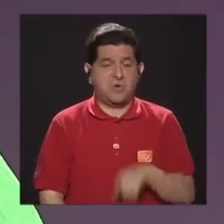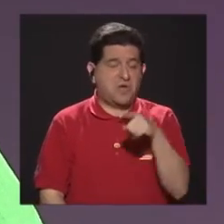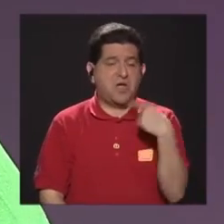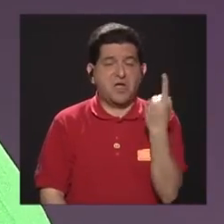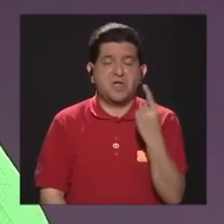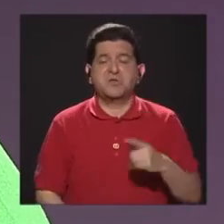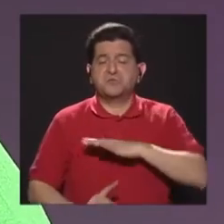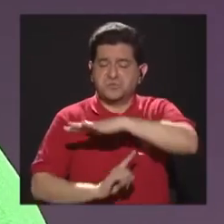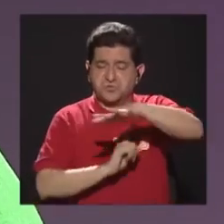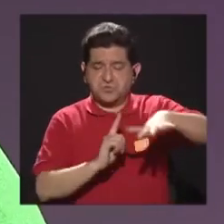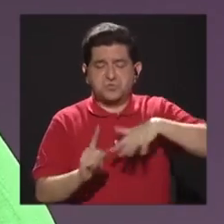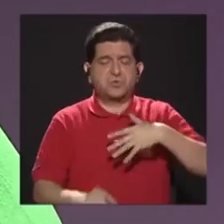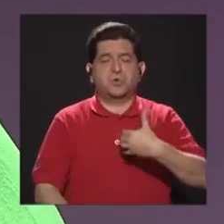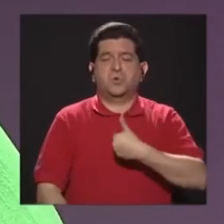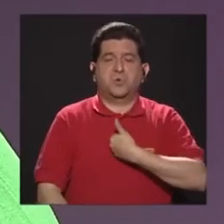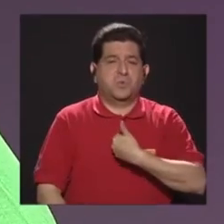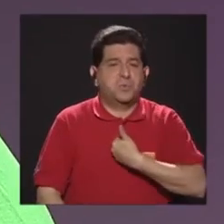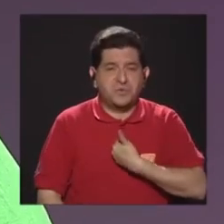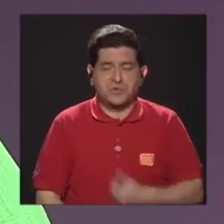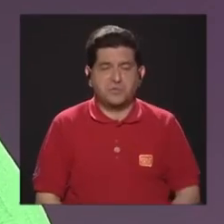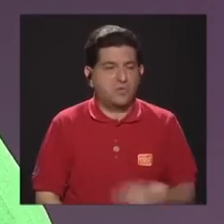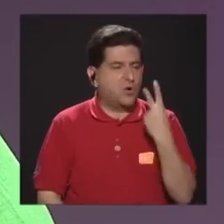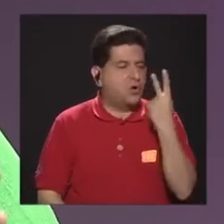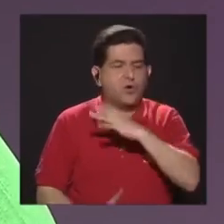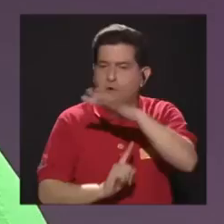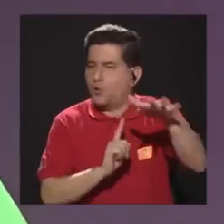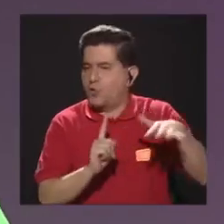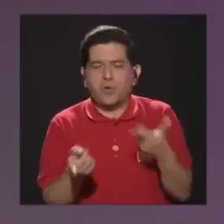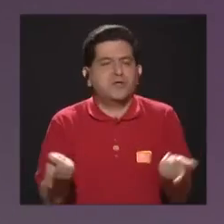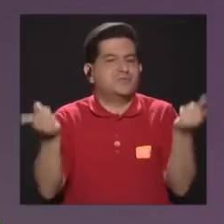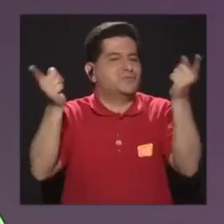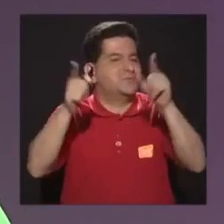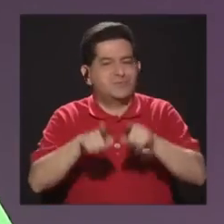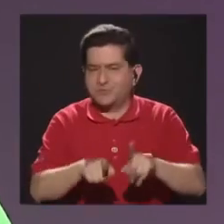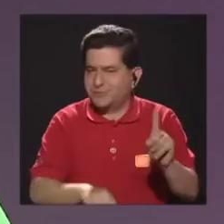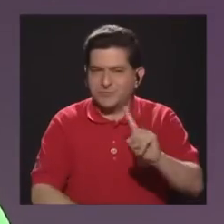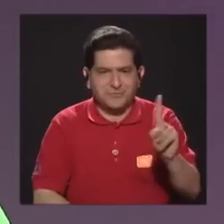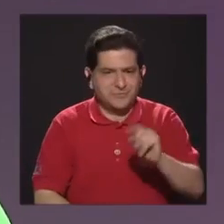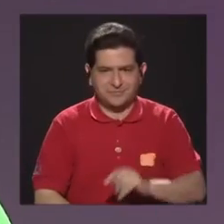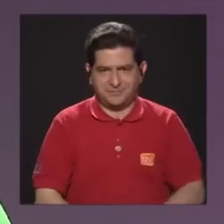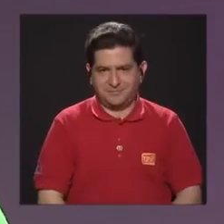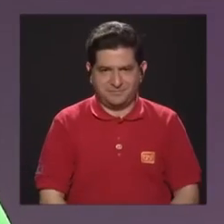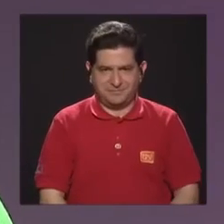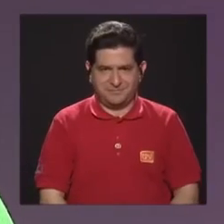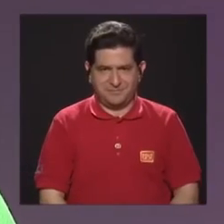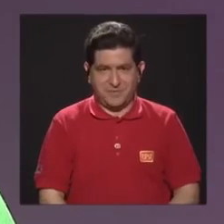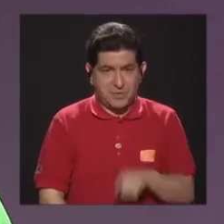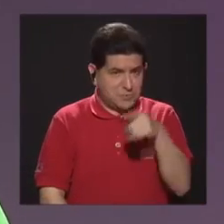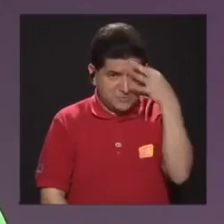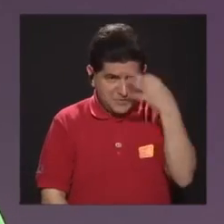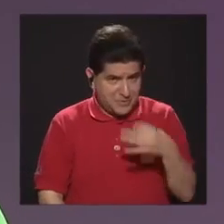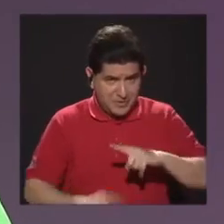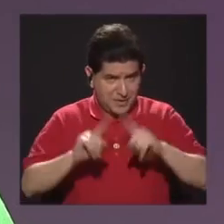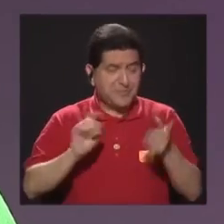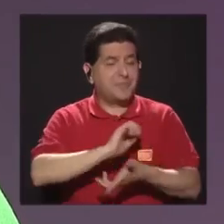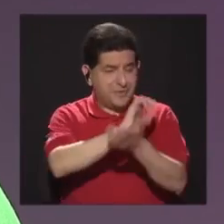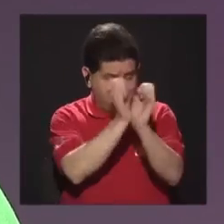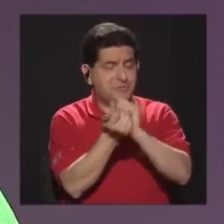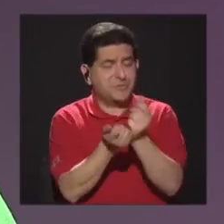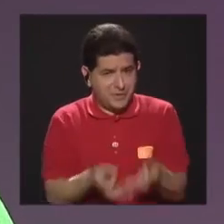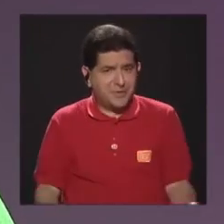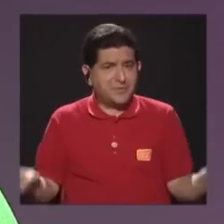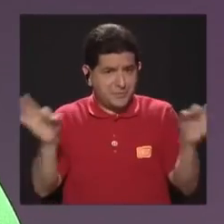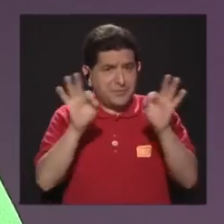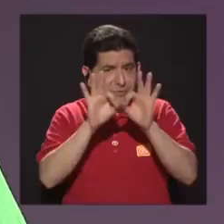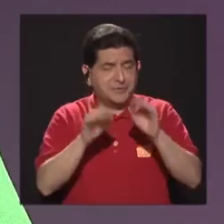metidos en su entorno sin ver alrededor lo que está sucediendo. Entonces, aunque no lo crean, son pequeños, grandes cambios,